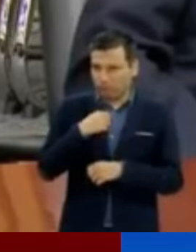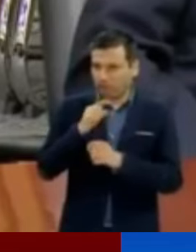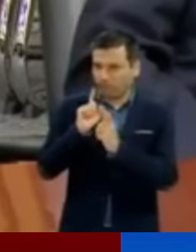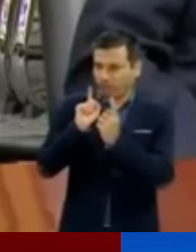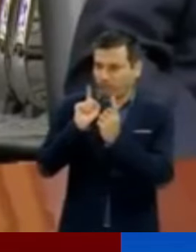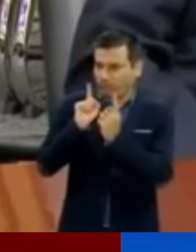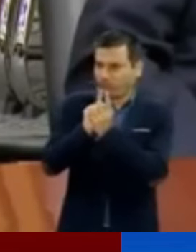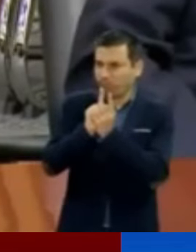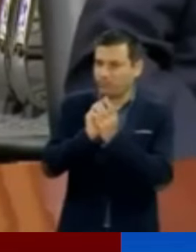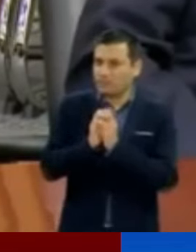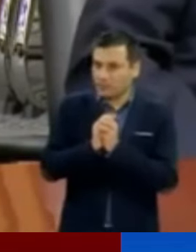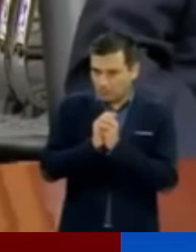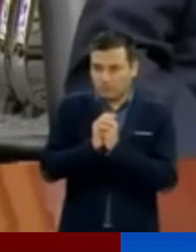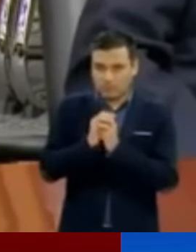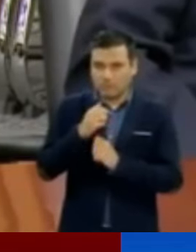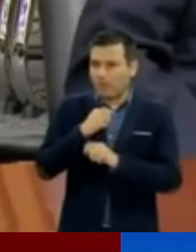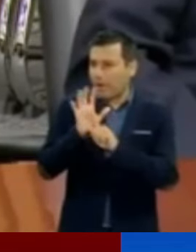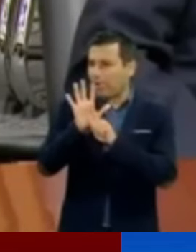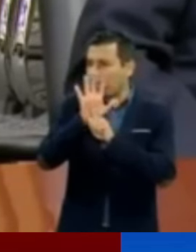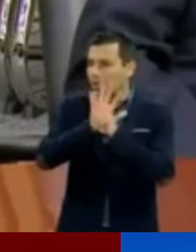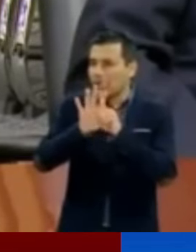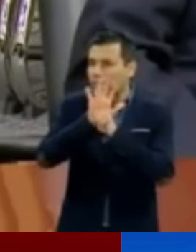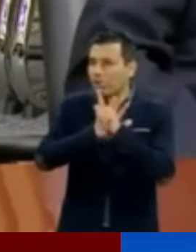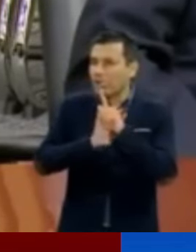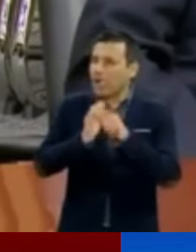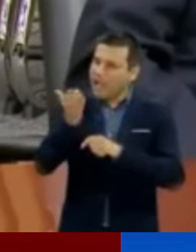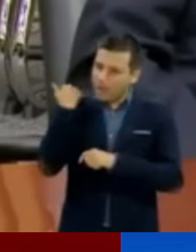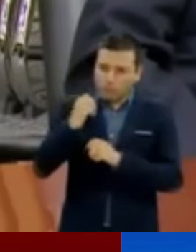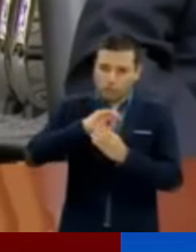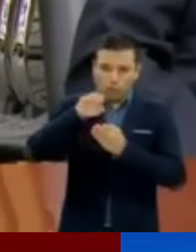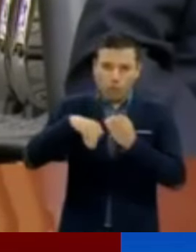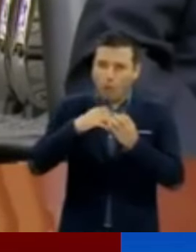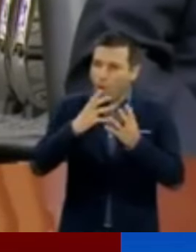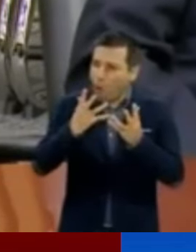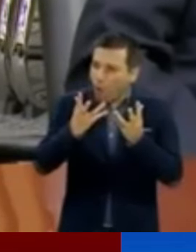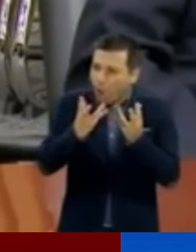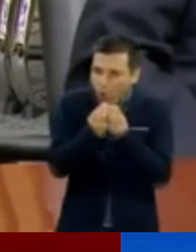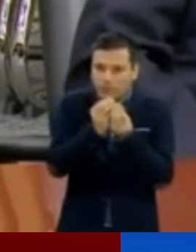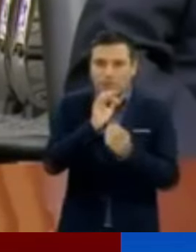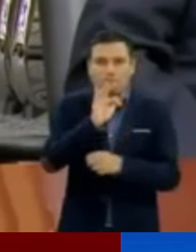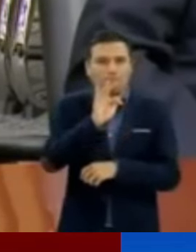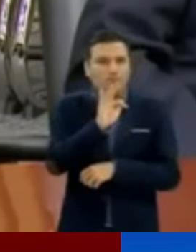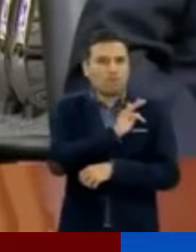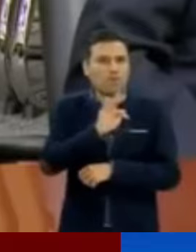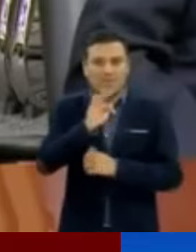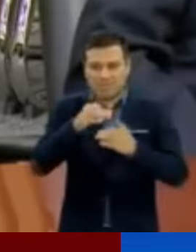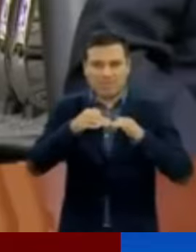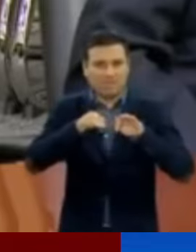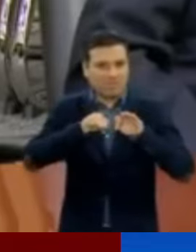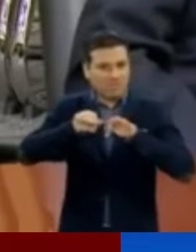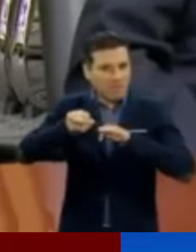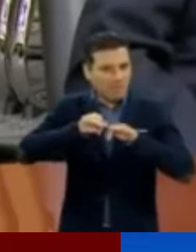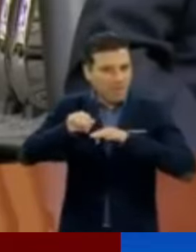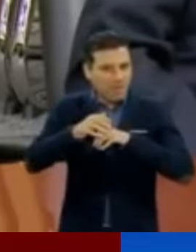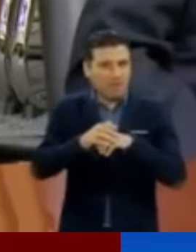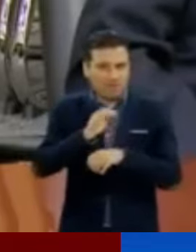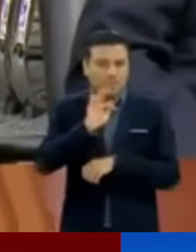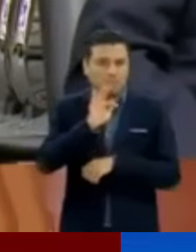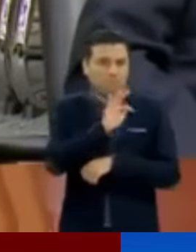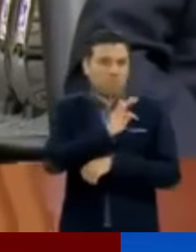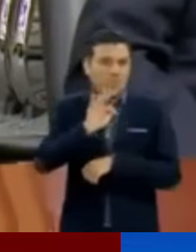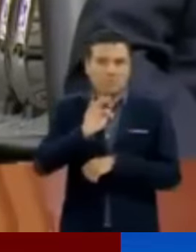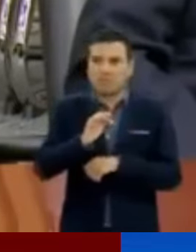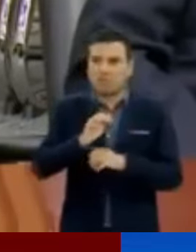buscar y lo voy a convencer para que todos juntos tenemos que trabajar para que cada